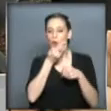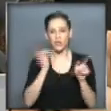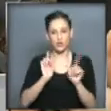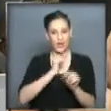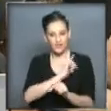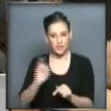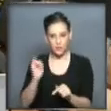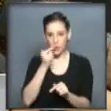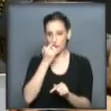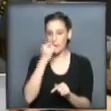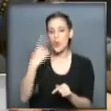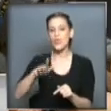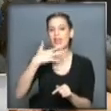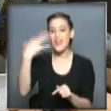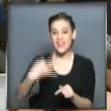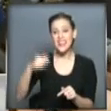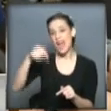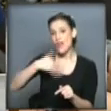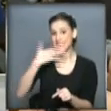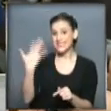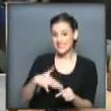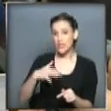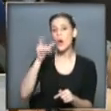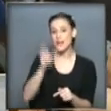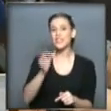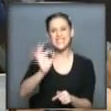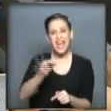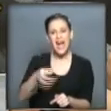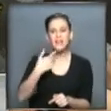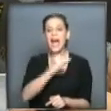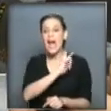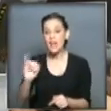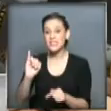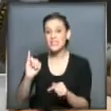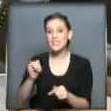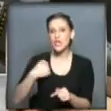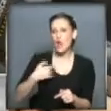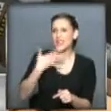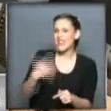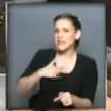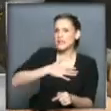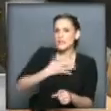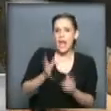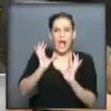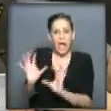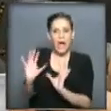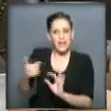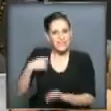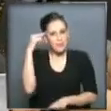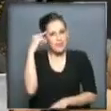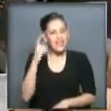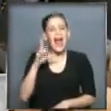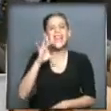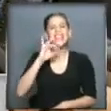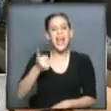realmente, ahora entiendo que él sabía todo esto, ¿no? Yo ese día lo viví como una gran amenaza, otra más. Lidia Papaleo